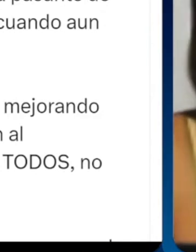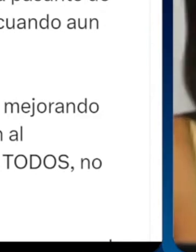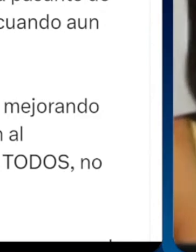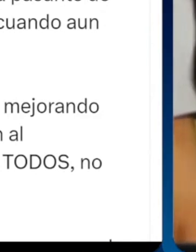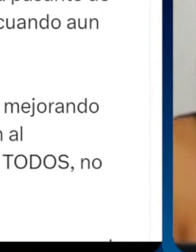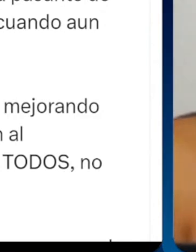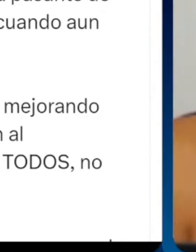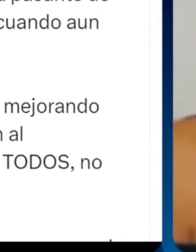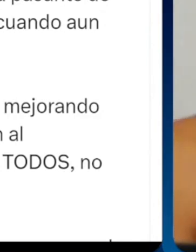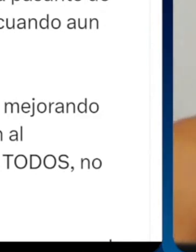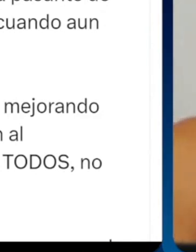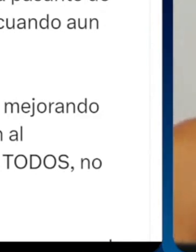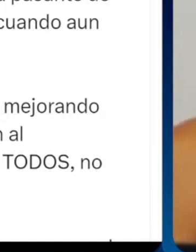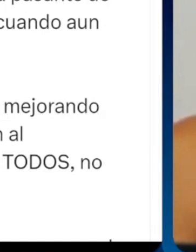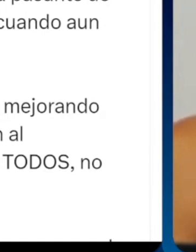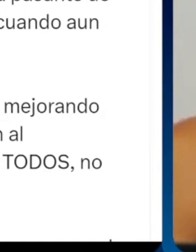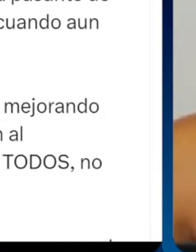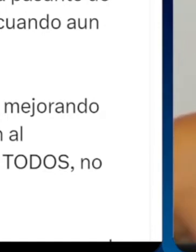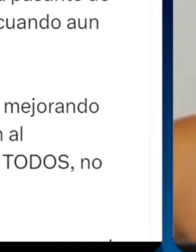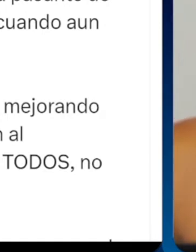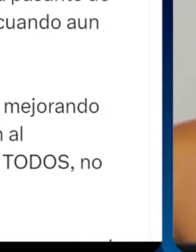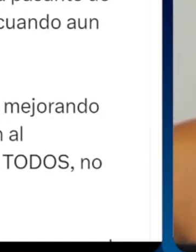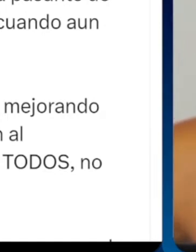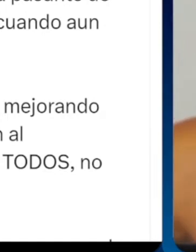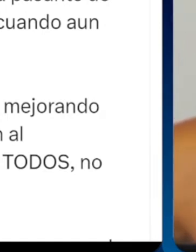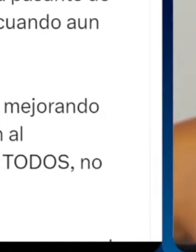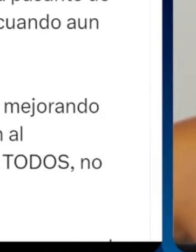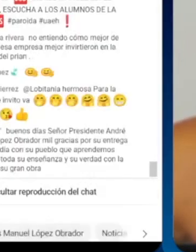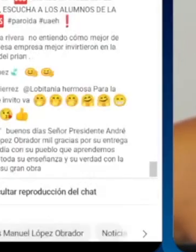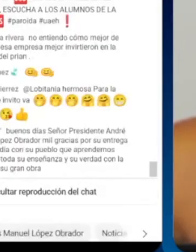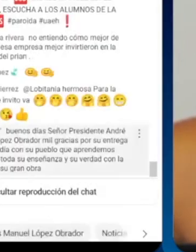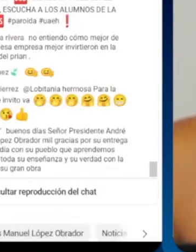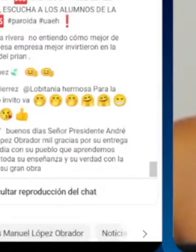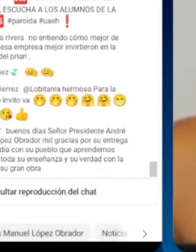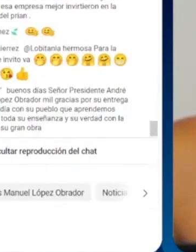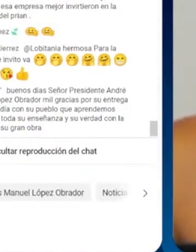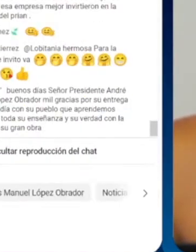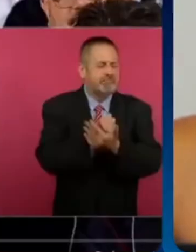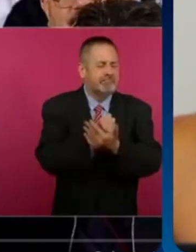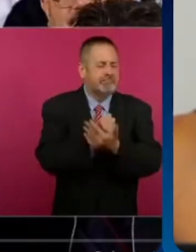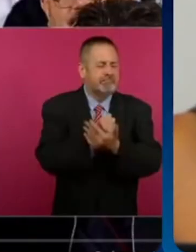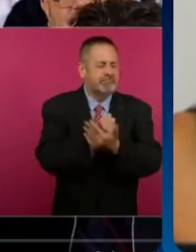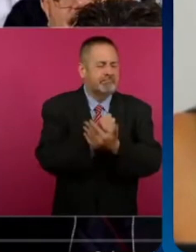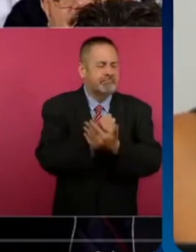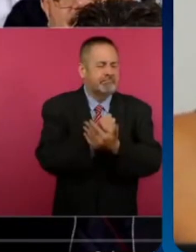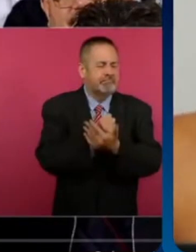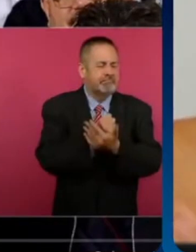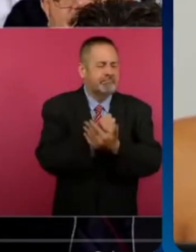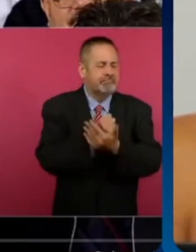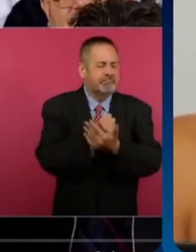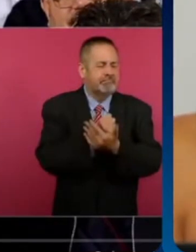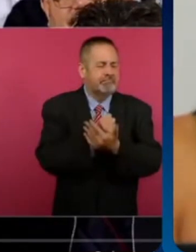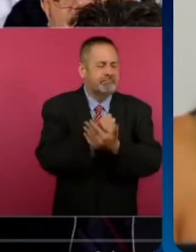Xóchitl Gálvez y el PAN es retroceder. Ahora, otro ejemplo de que se están agudizando